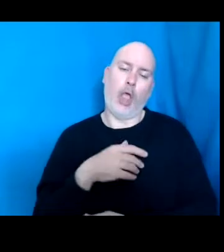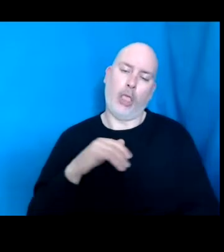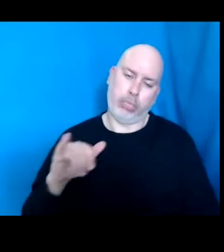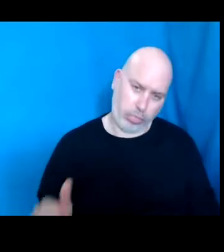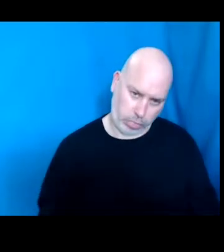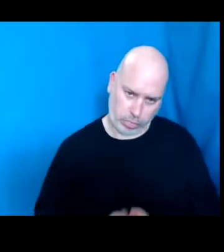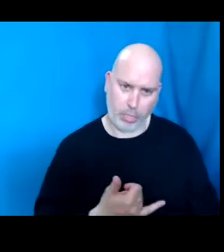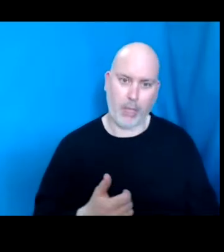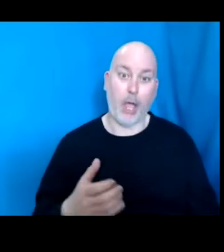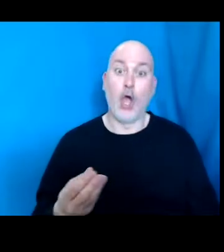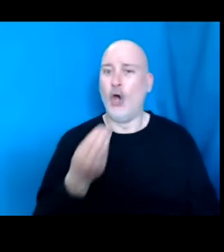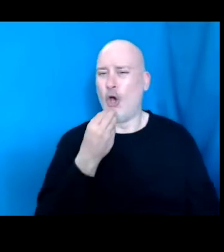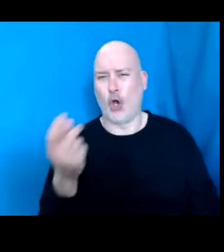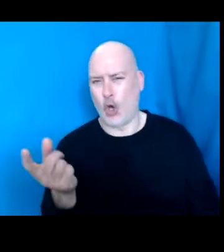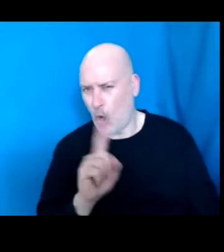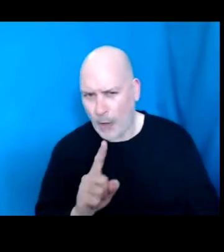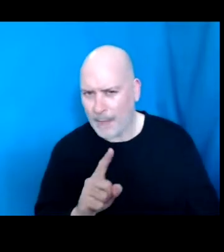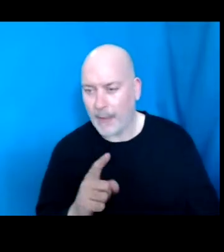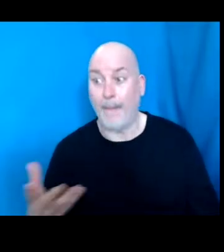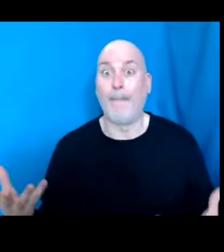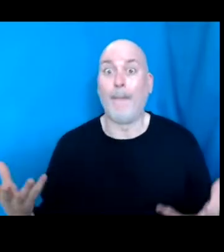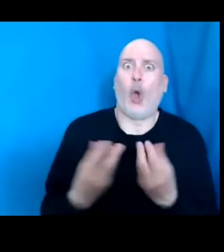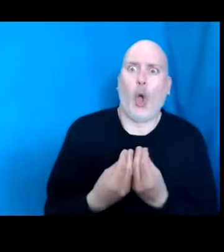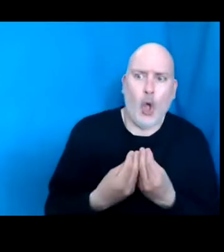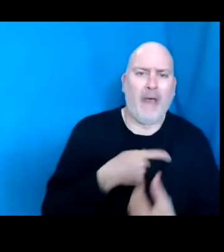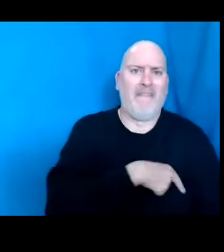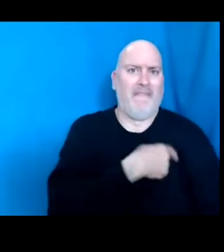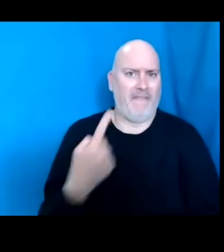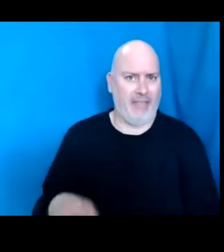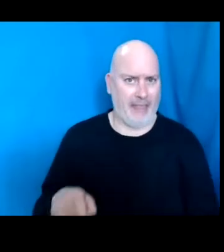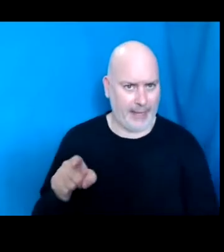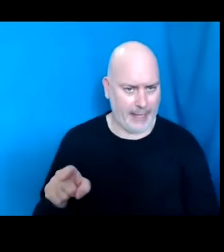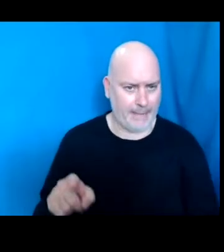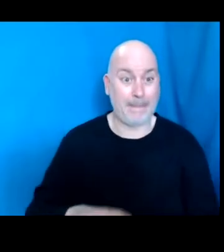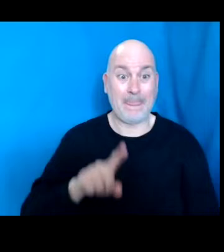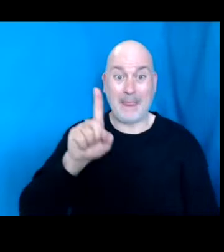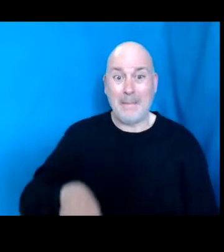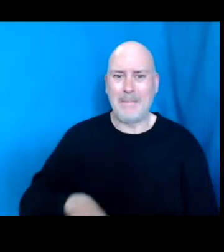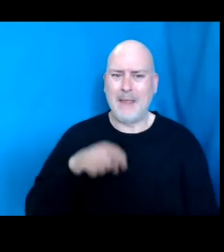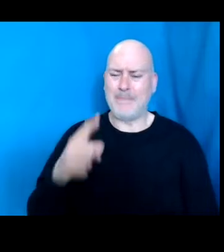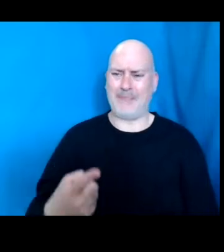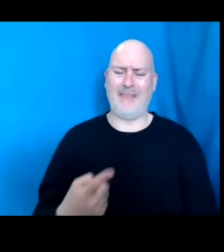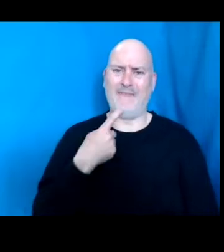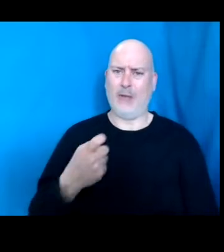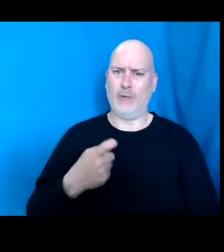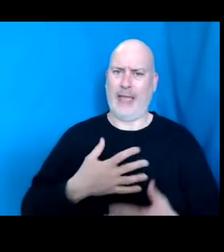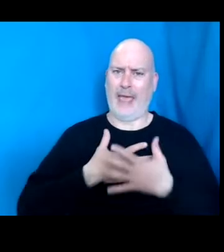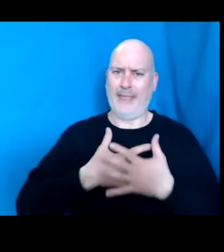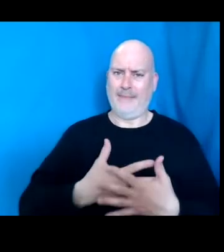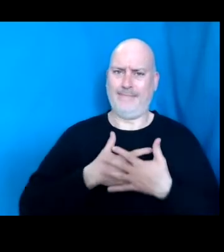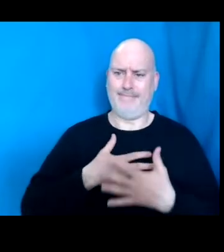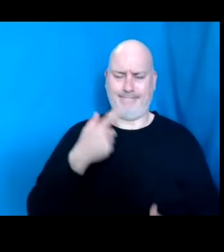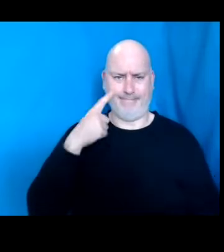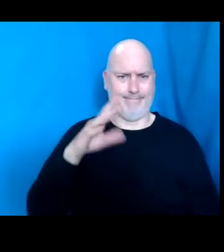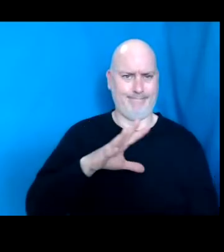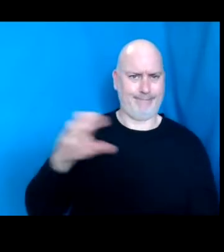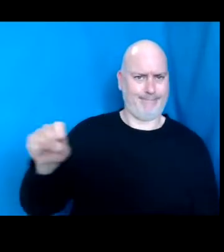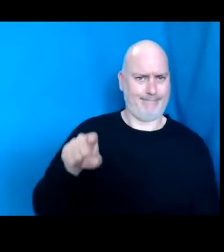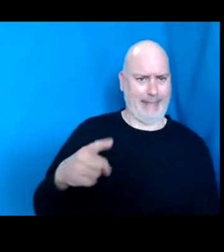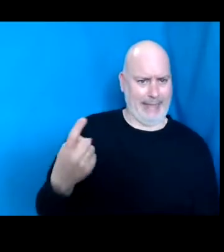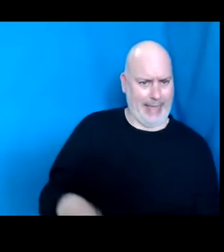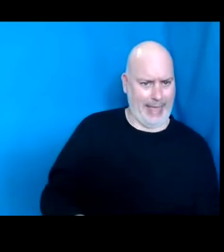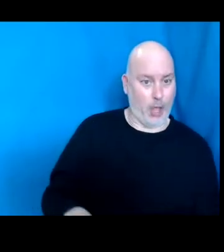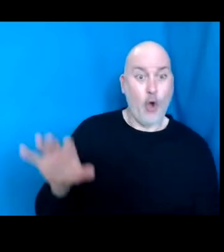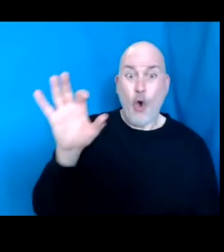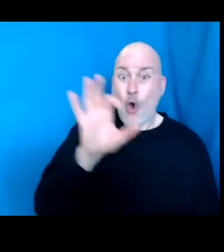no come o si se acompaña de fiebre, si aparecen signos de dificultad respiratoria o bien si